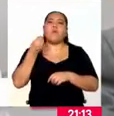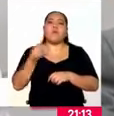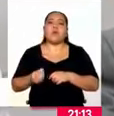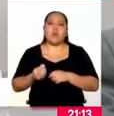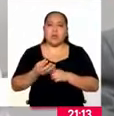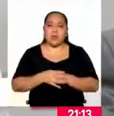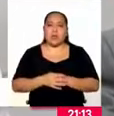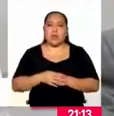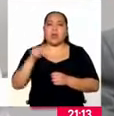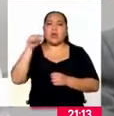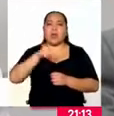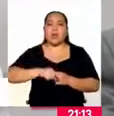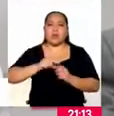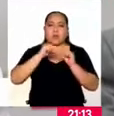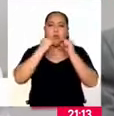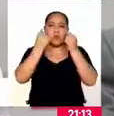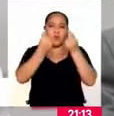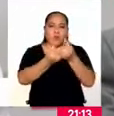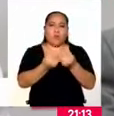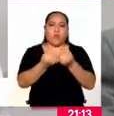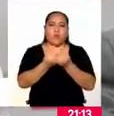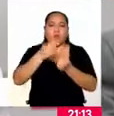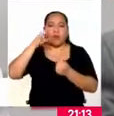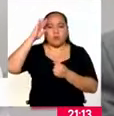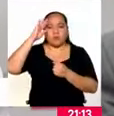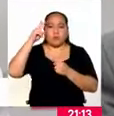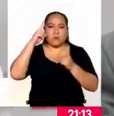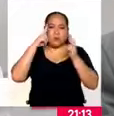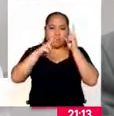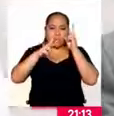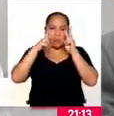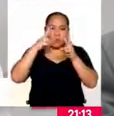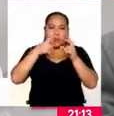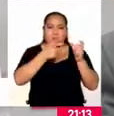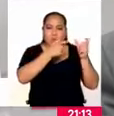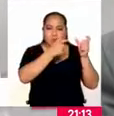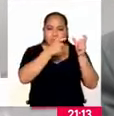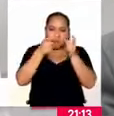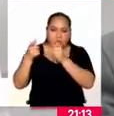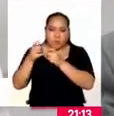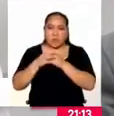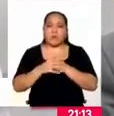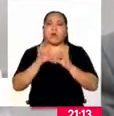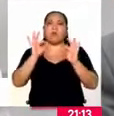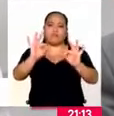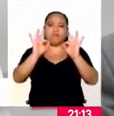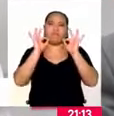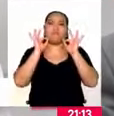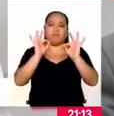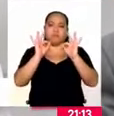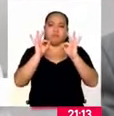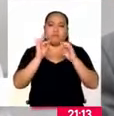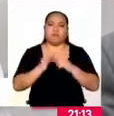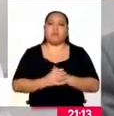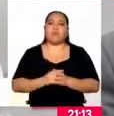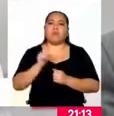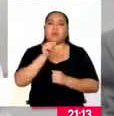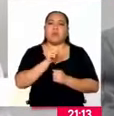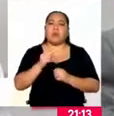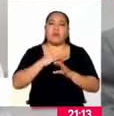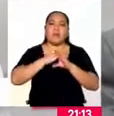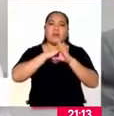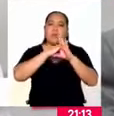comando institucional viene desarrollando una estrategia operacional de manera efectiva, evitando en